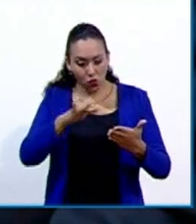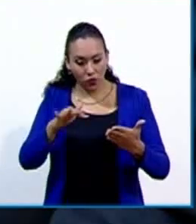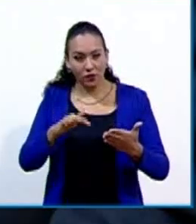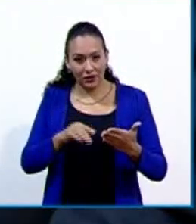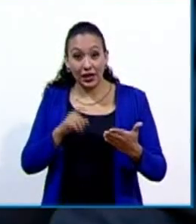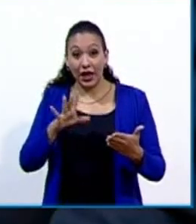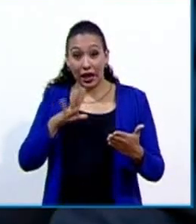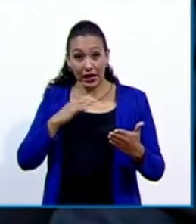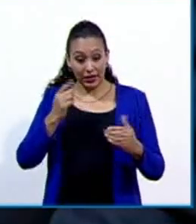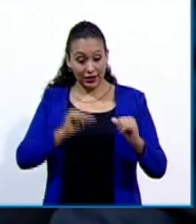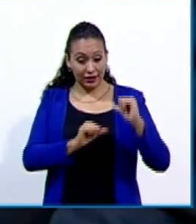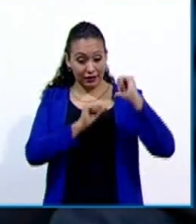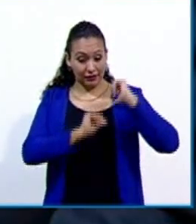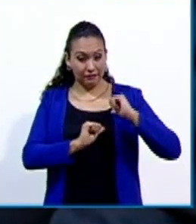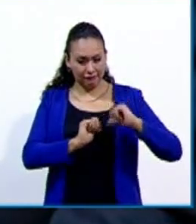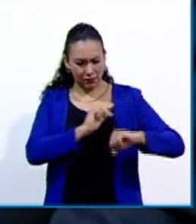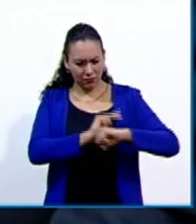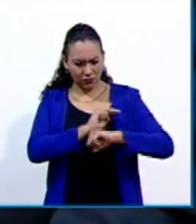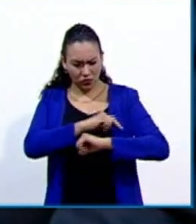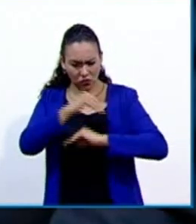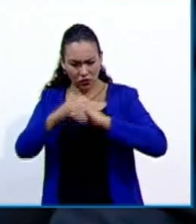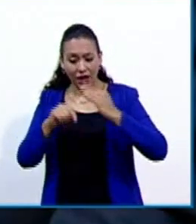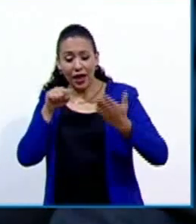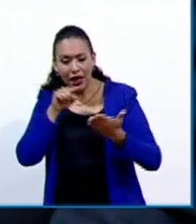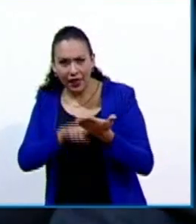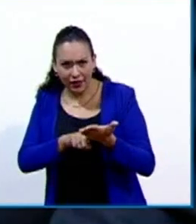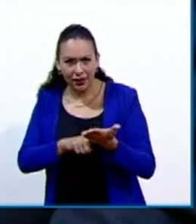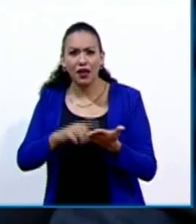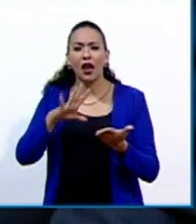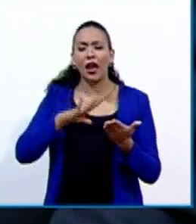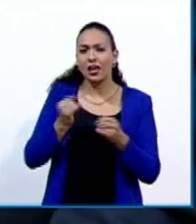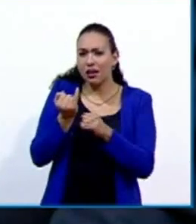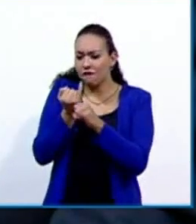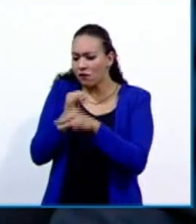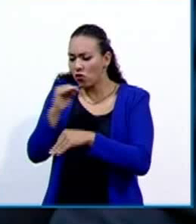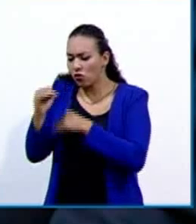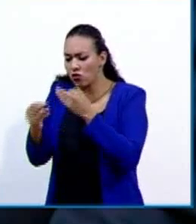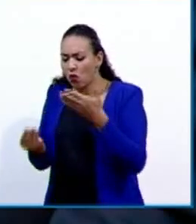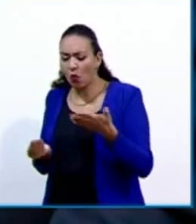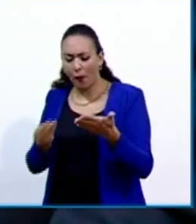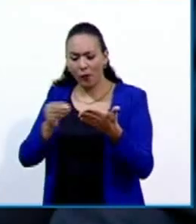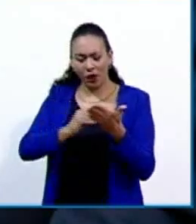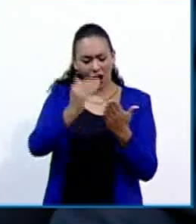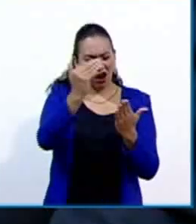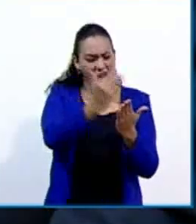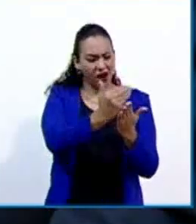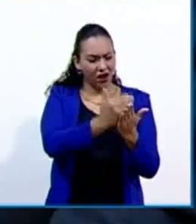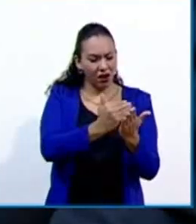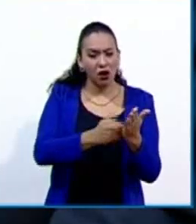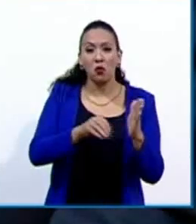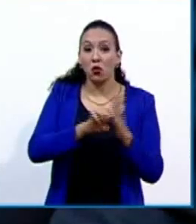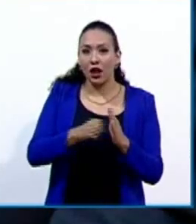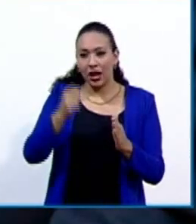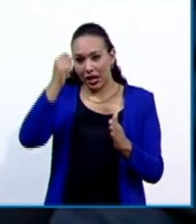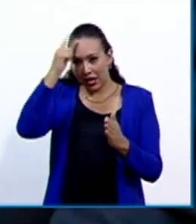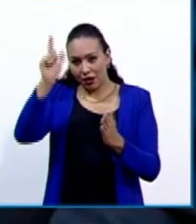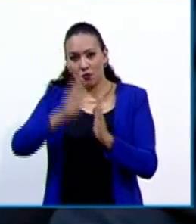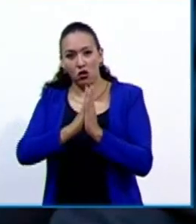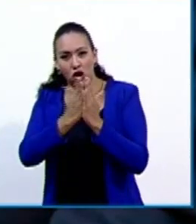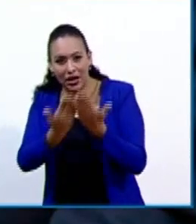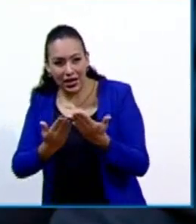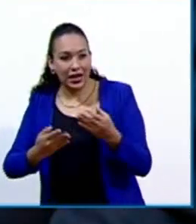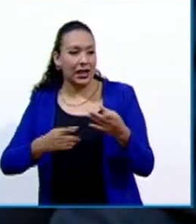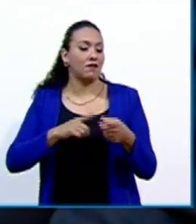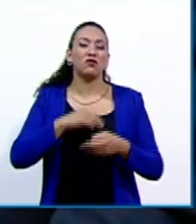Seguimiento y Consulta, en el que son alojados los diversos sistemas informáticos de consulta, portales y obras editoriales que se encuentran disponibles para